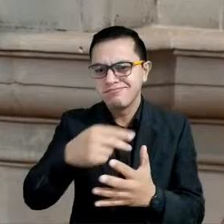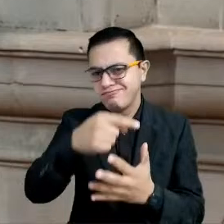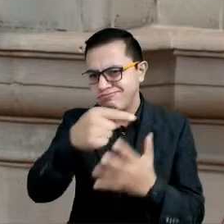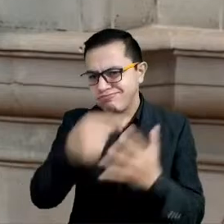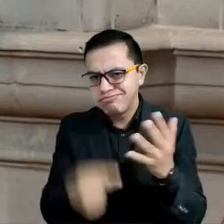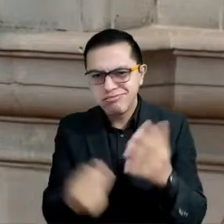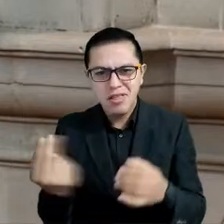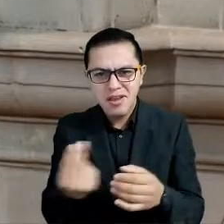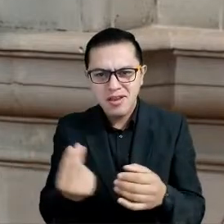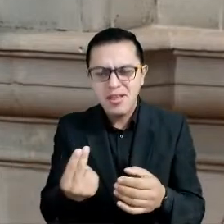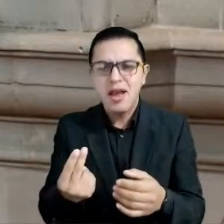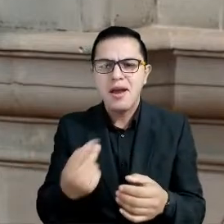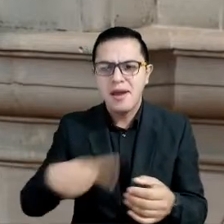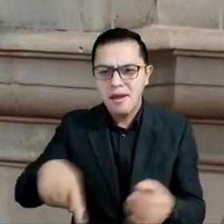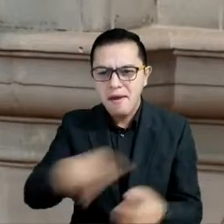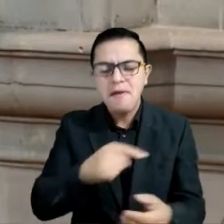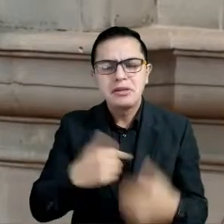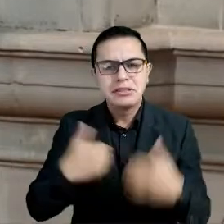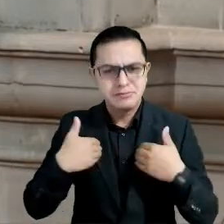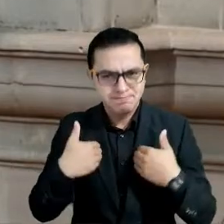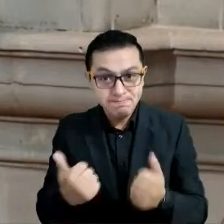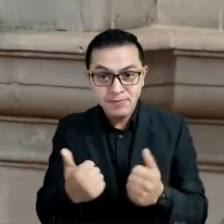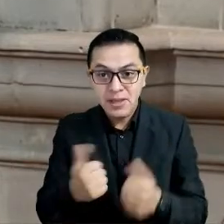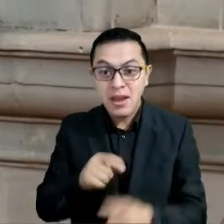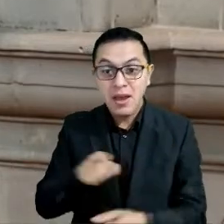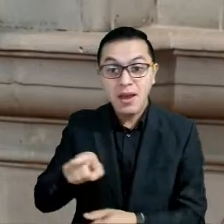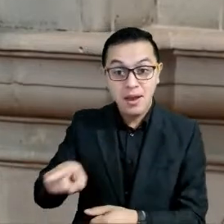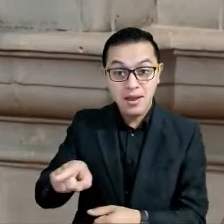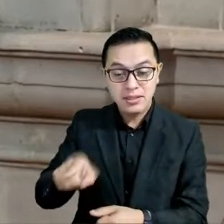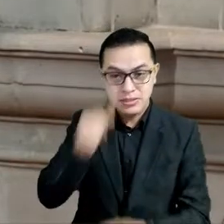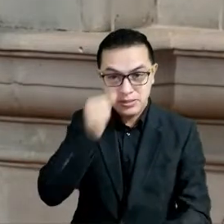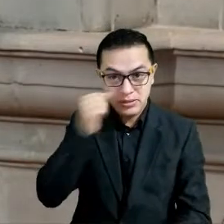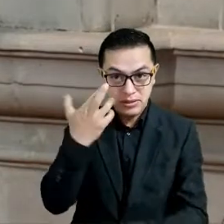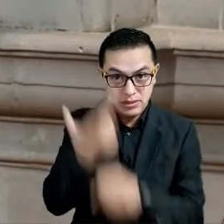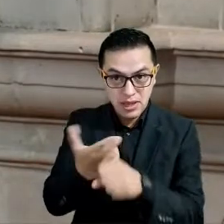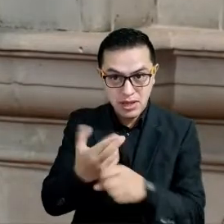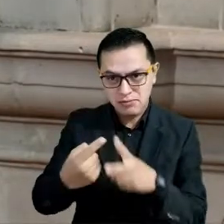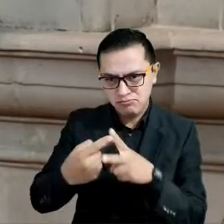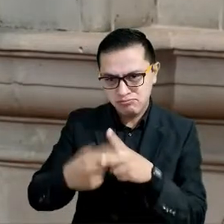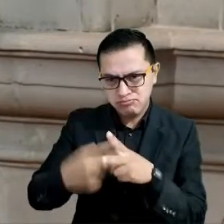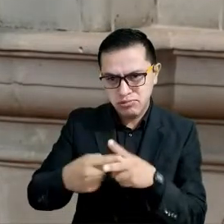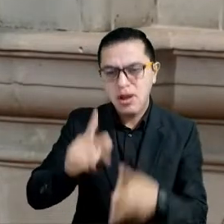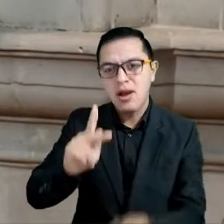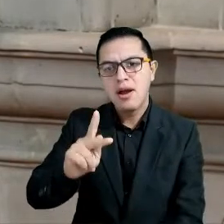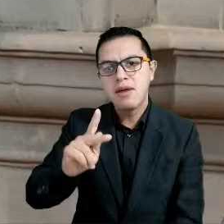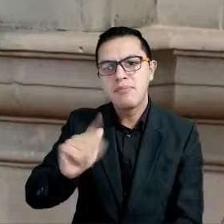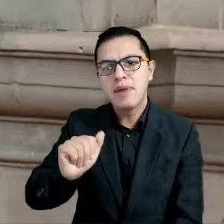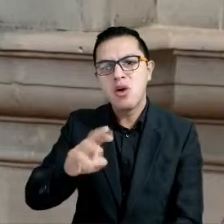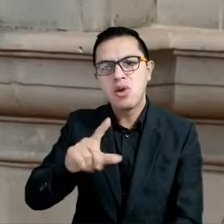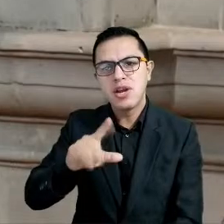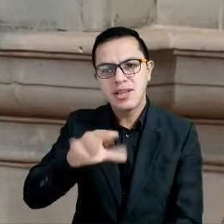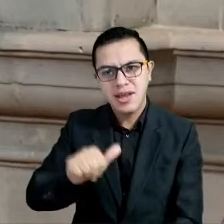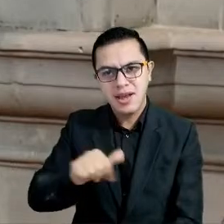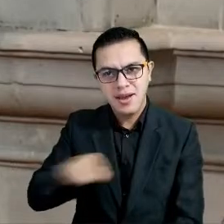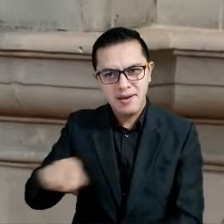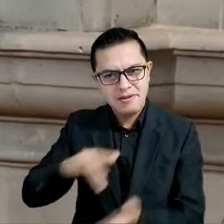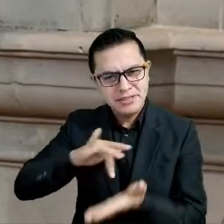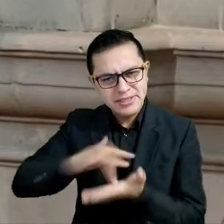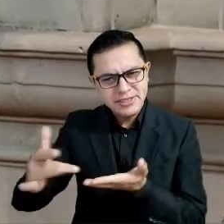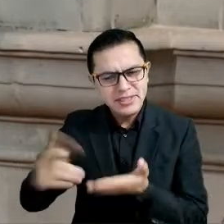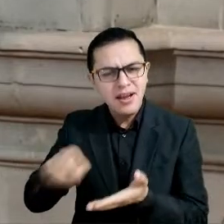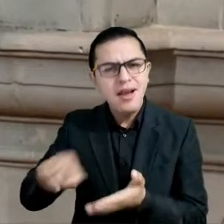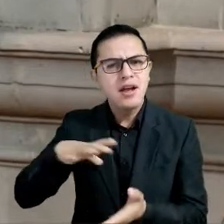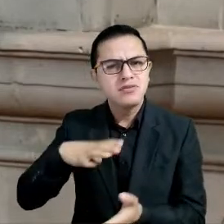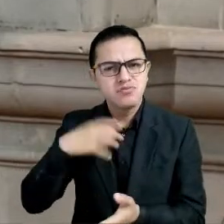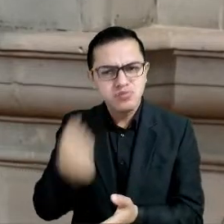Finanzas, Paulina Moreno, y en todo su equipo, no solamente su esfuerzo, sino su profesionalismo por